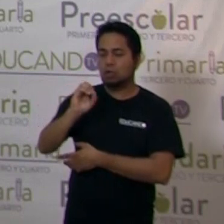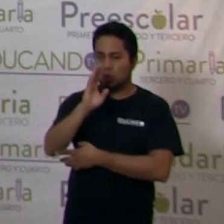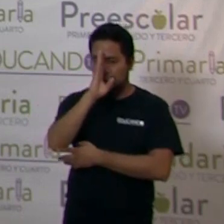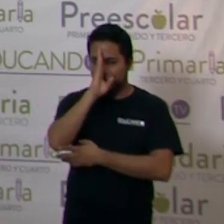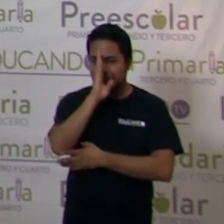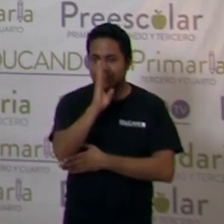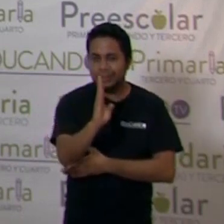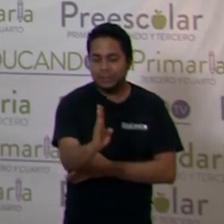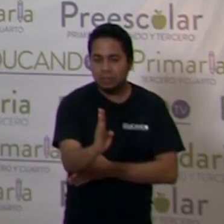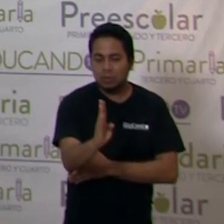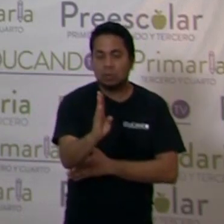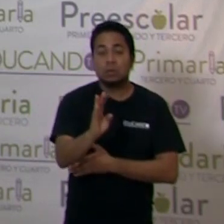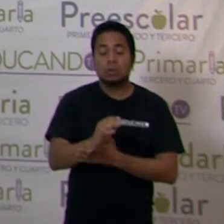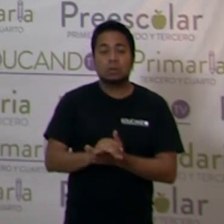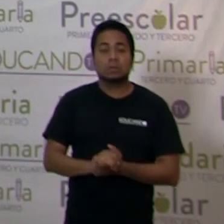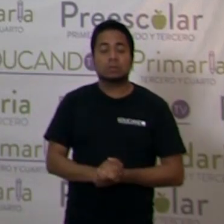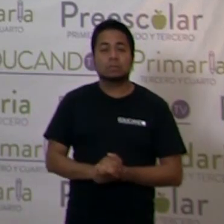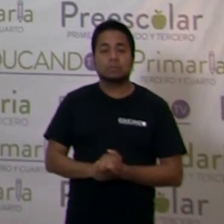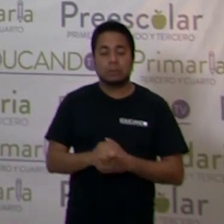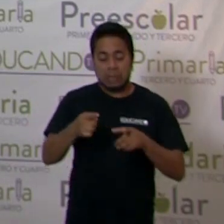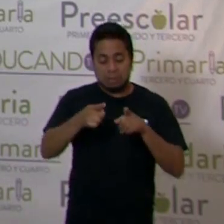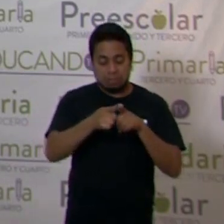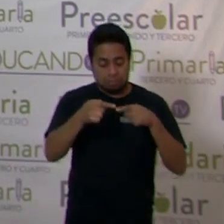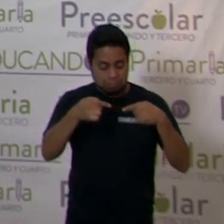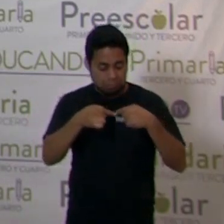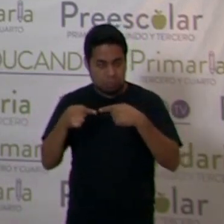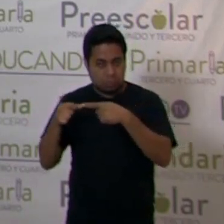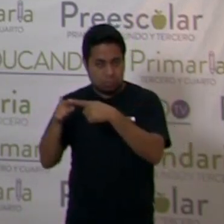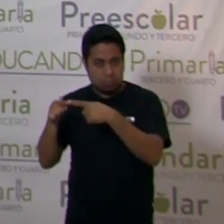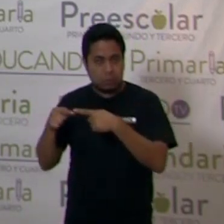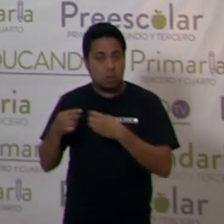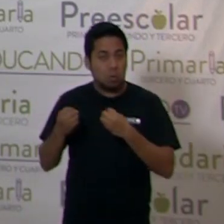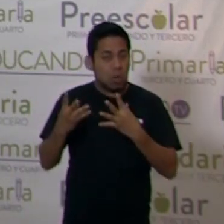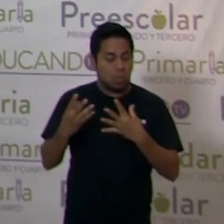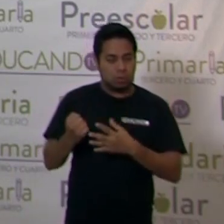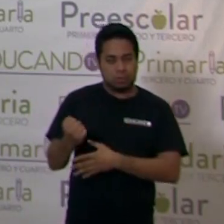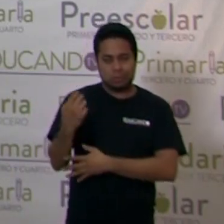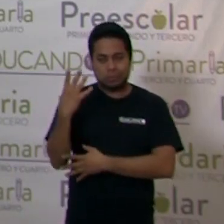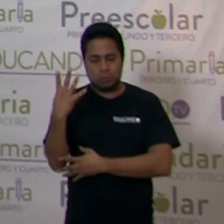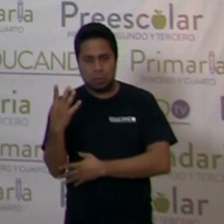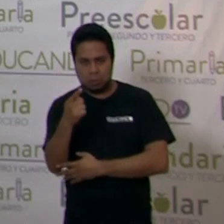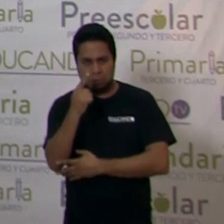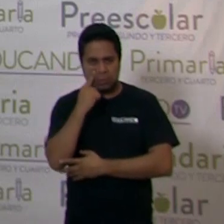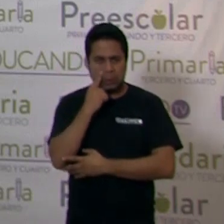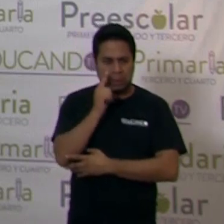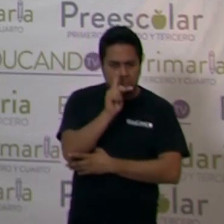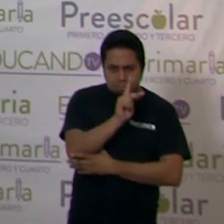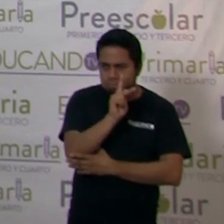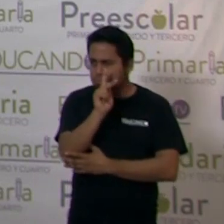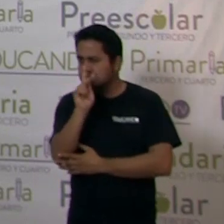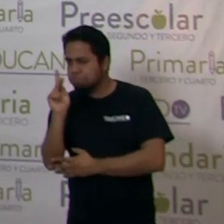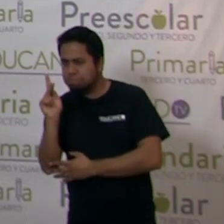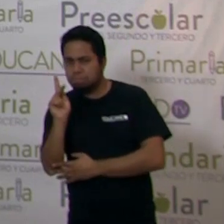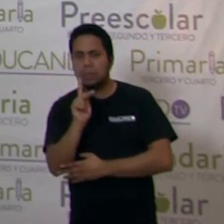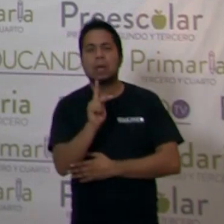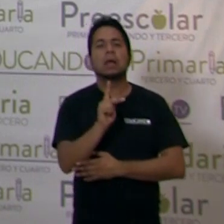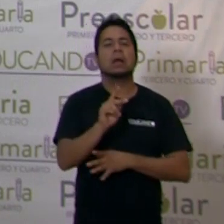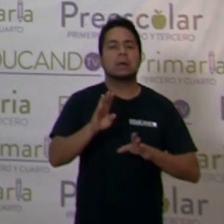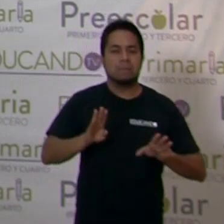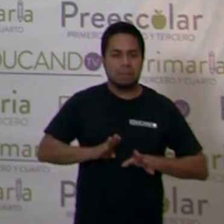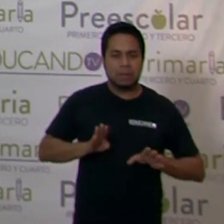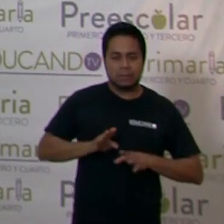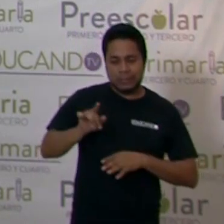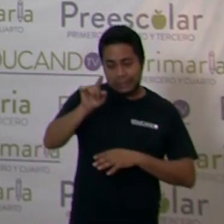Cuántos vértices cuatro y si tú comparas pues aquí se parecen mucho al igual que el círculo y el